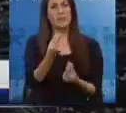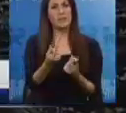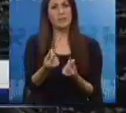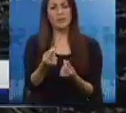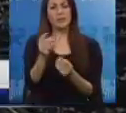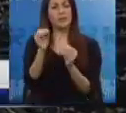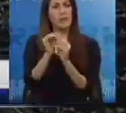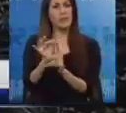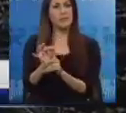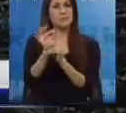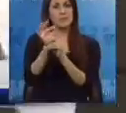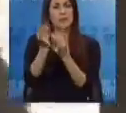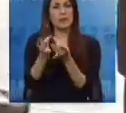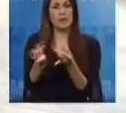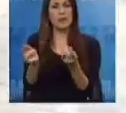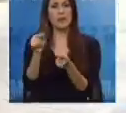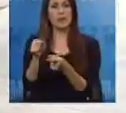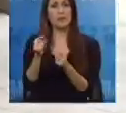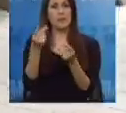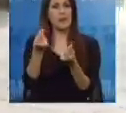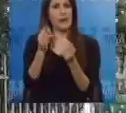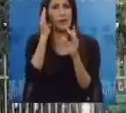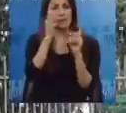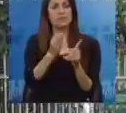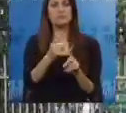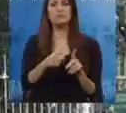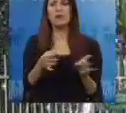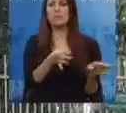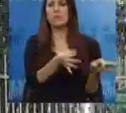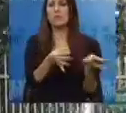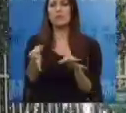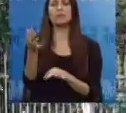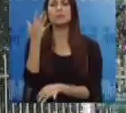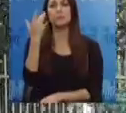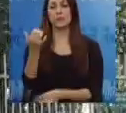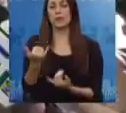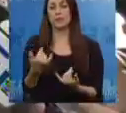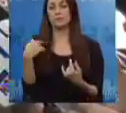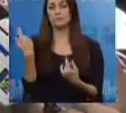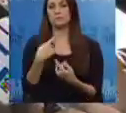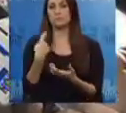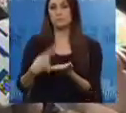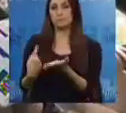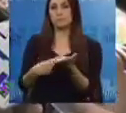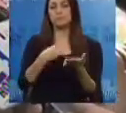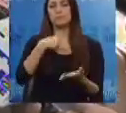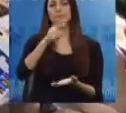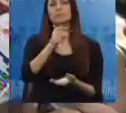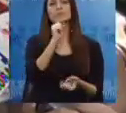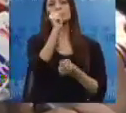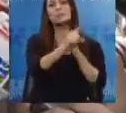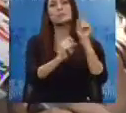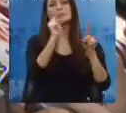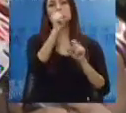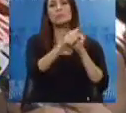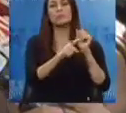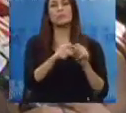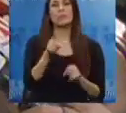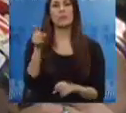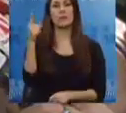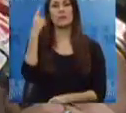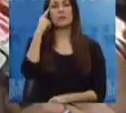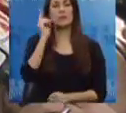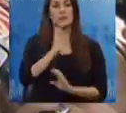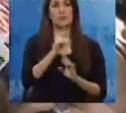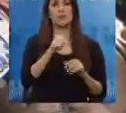caso absolutamente delicado. Chiriboga asegura que entregará la información necesaria para aclarar el tema. Se tiene la sensación de que no ha pasado nada, que